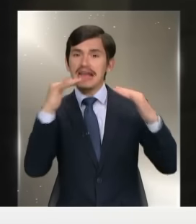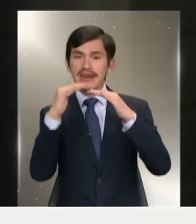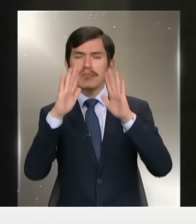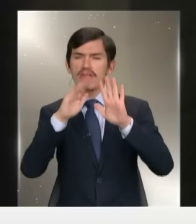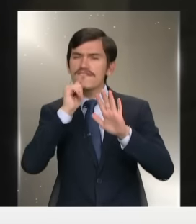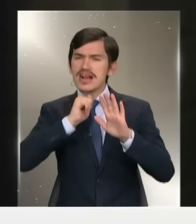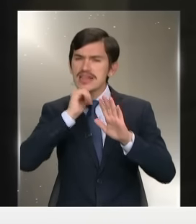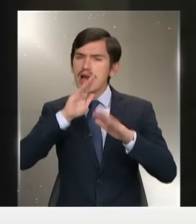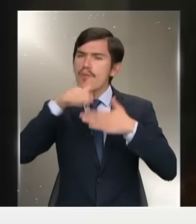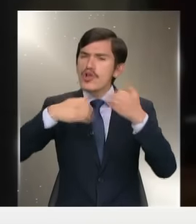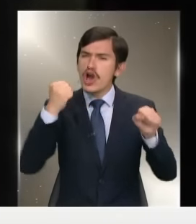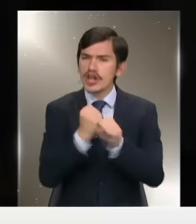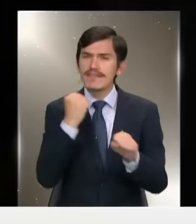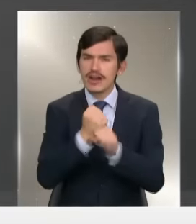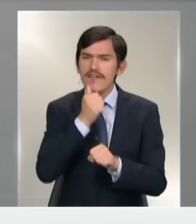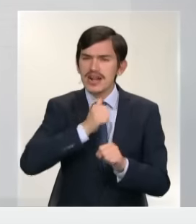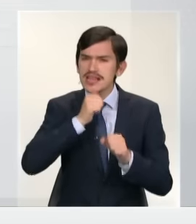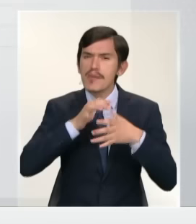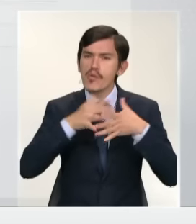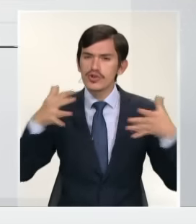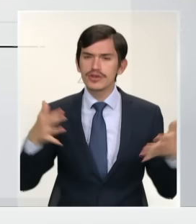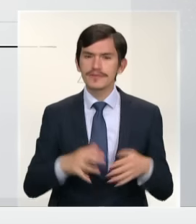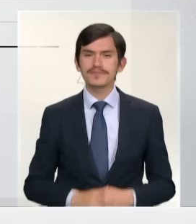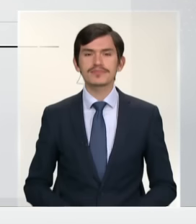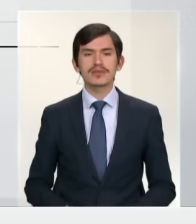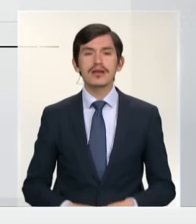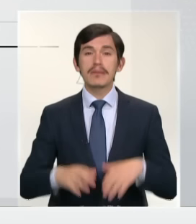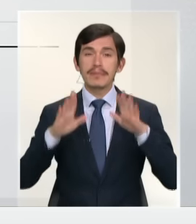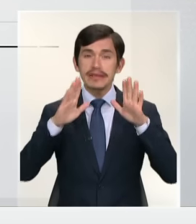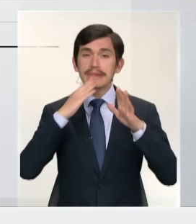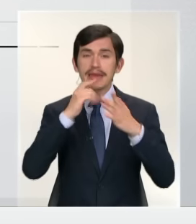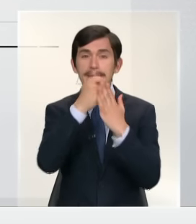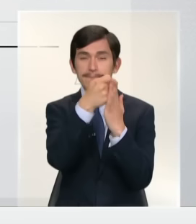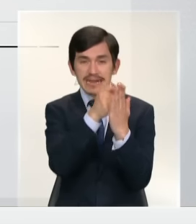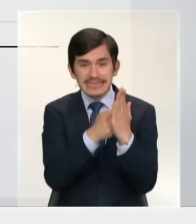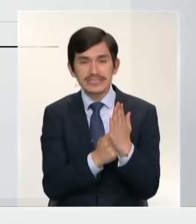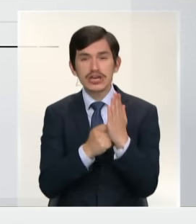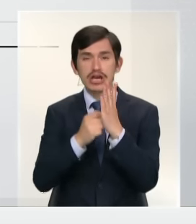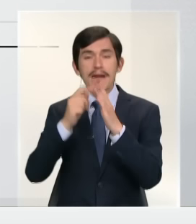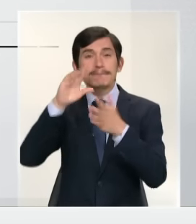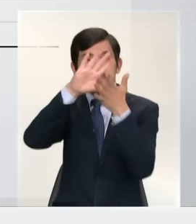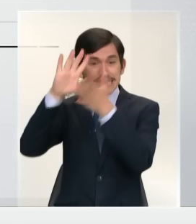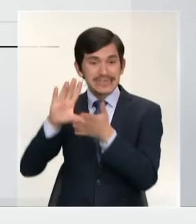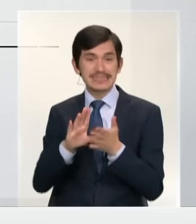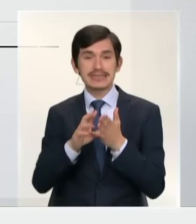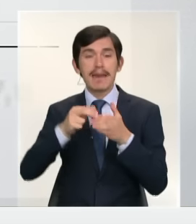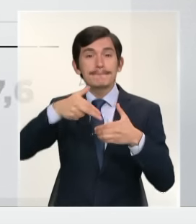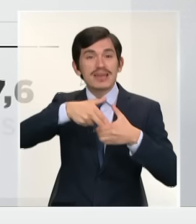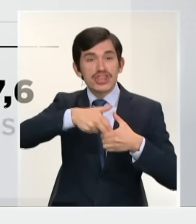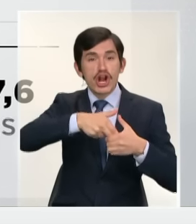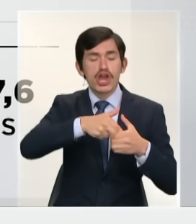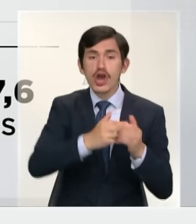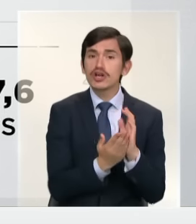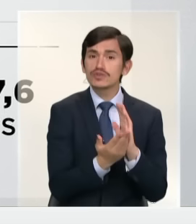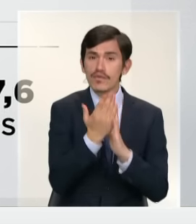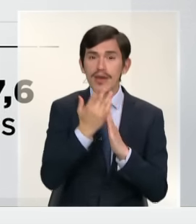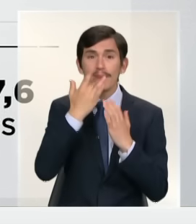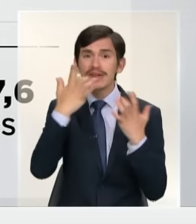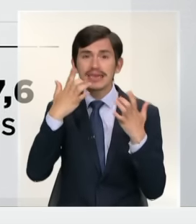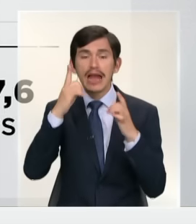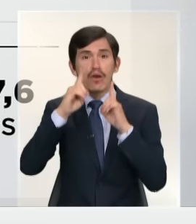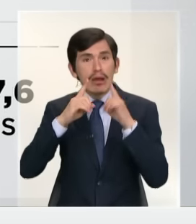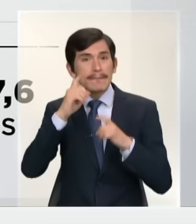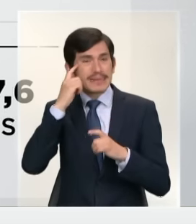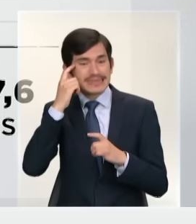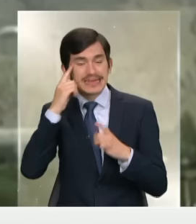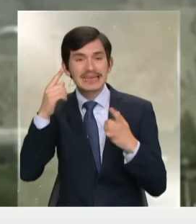mucho por hacer, mucho por hacer. Mientras el precio internacional del petróleo sigue subiendo, ya que se estima que la represalia de